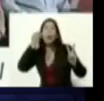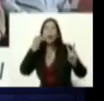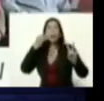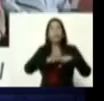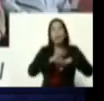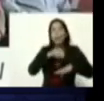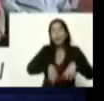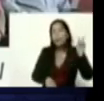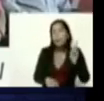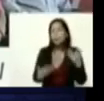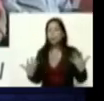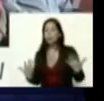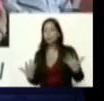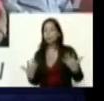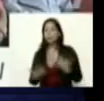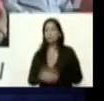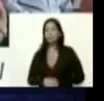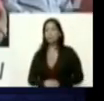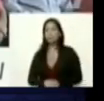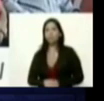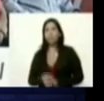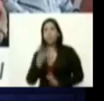donde está